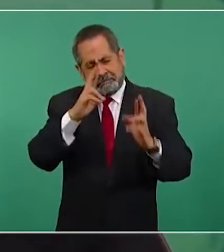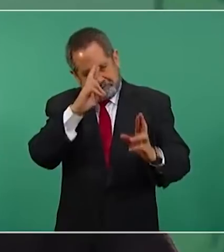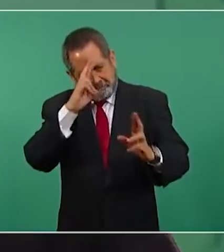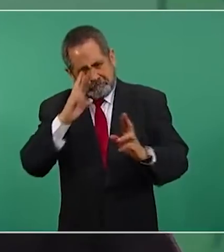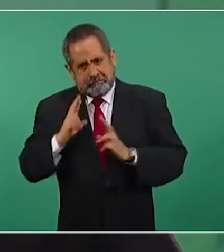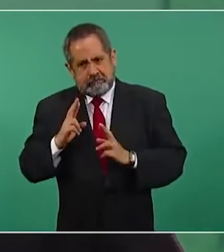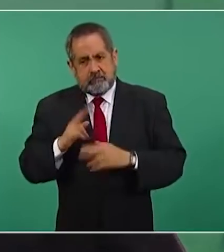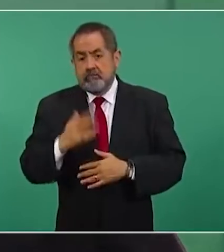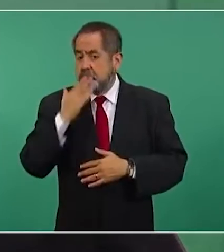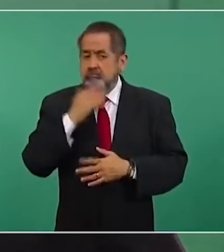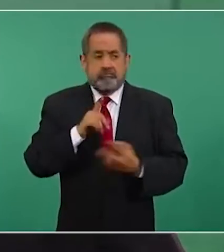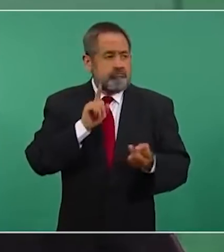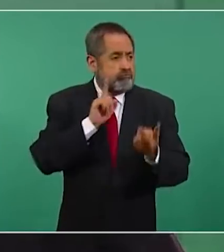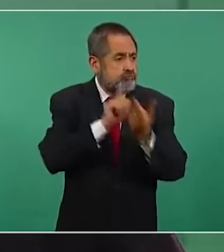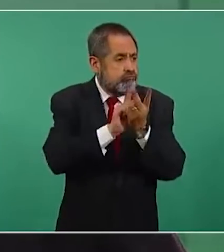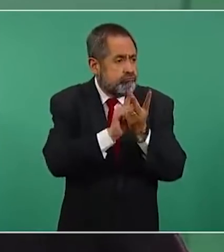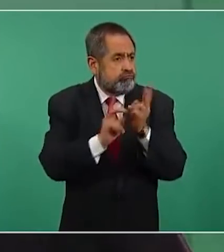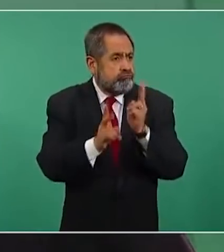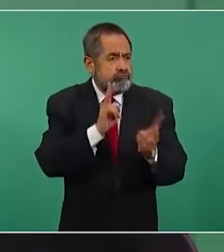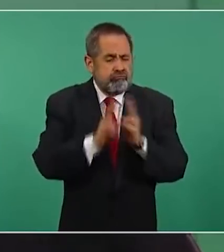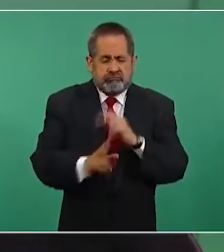fue un buen encuentro